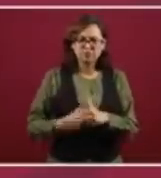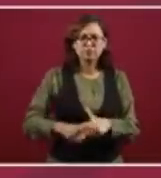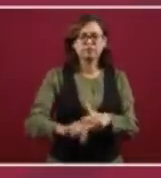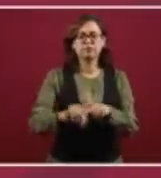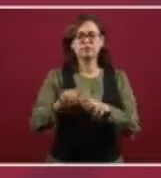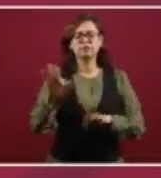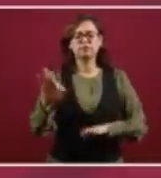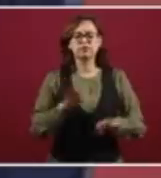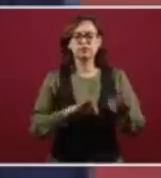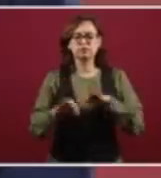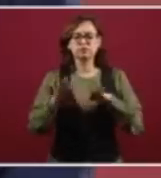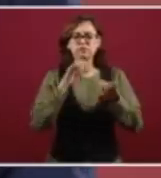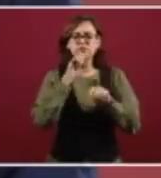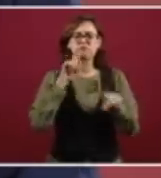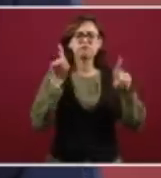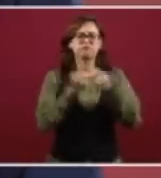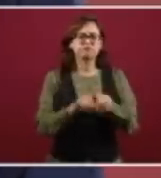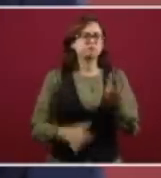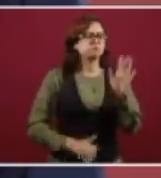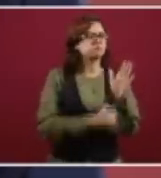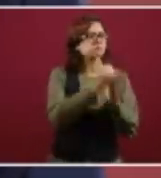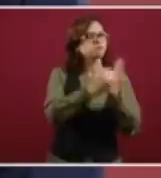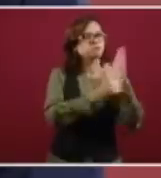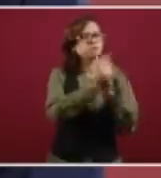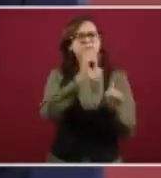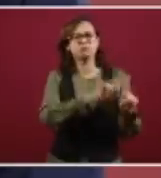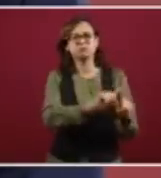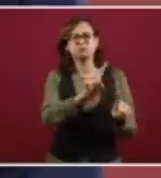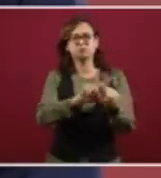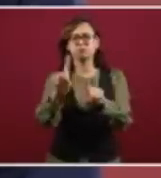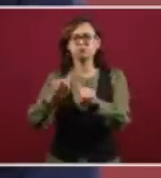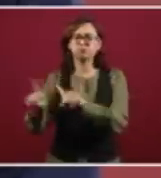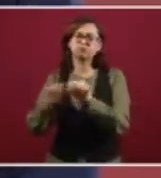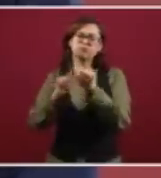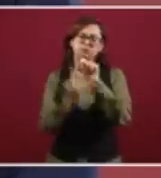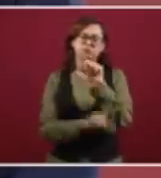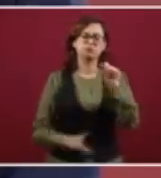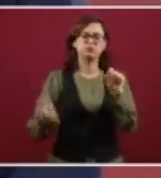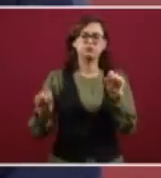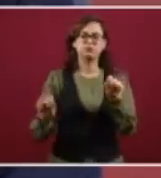en infraestructura para el país.